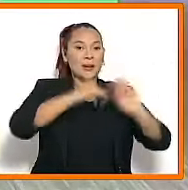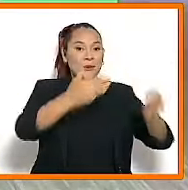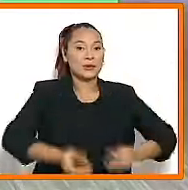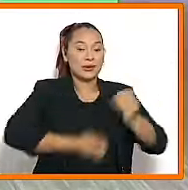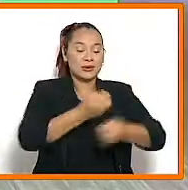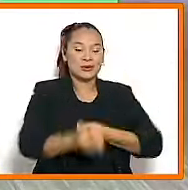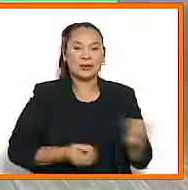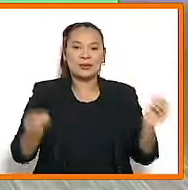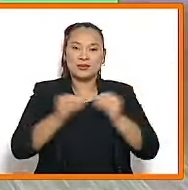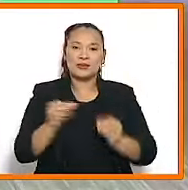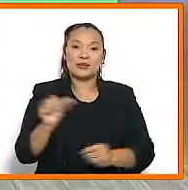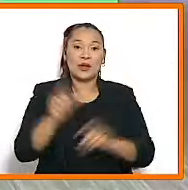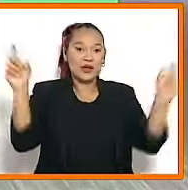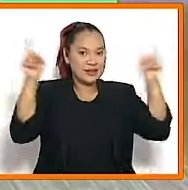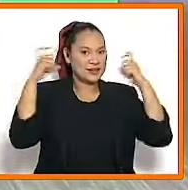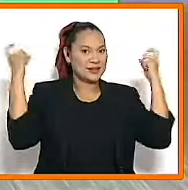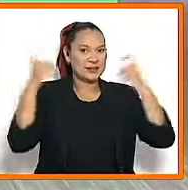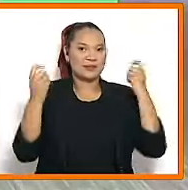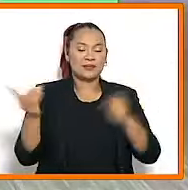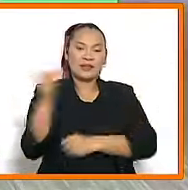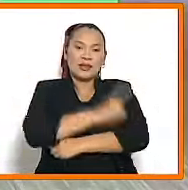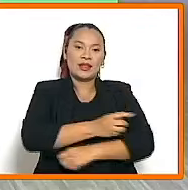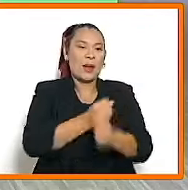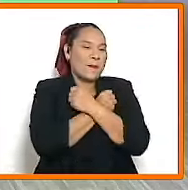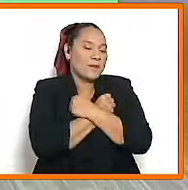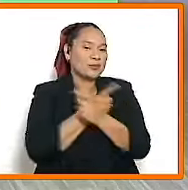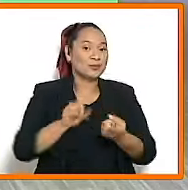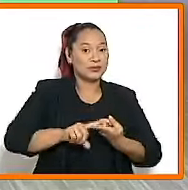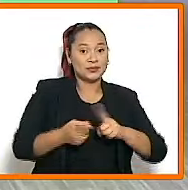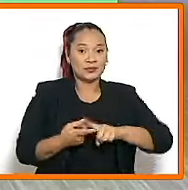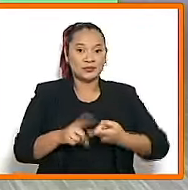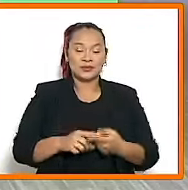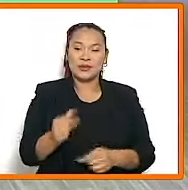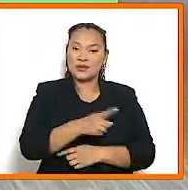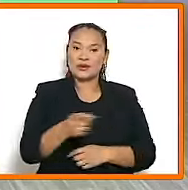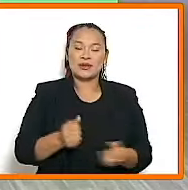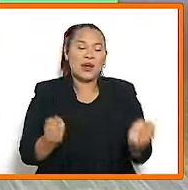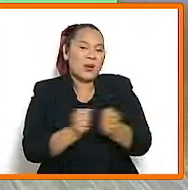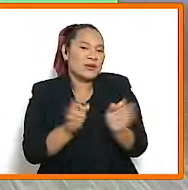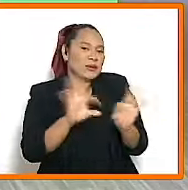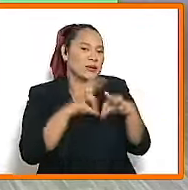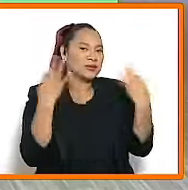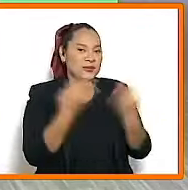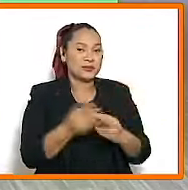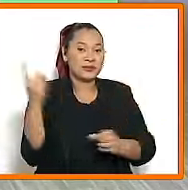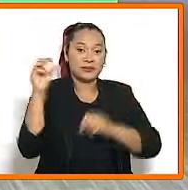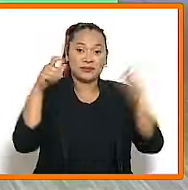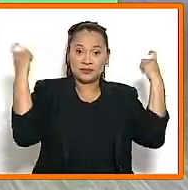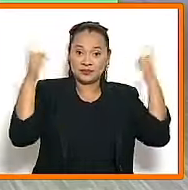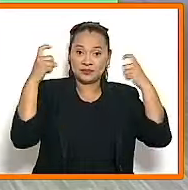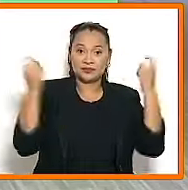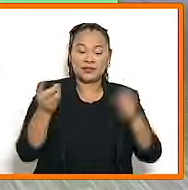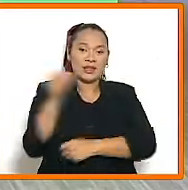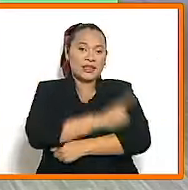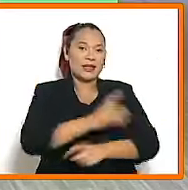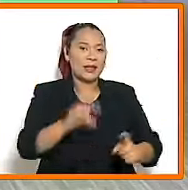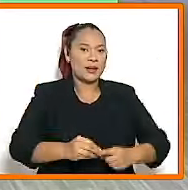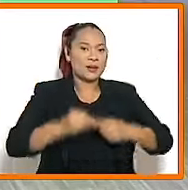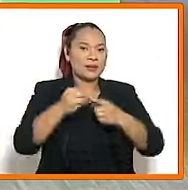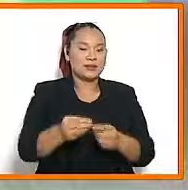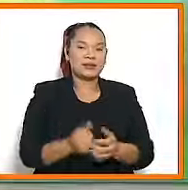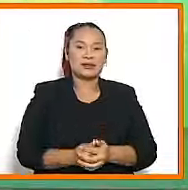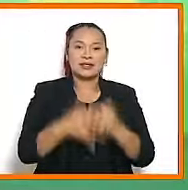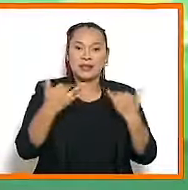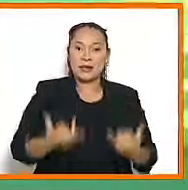estamos celebrando el Día del Amor y la Amistad. Espero que estés rodeado de tus seres queridos celebrando un día tan especial. Ahora sí, queridos jugadores, presento en este